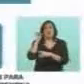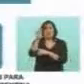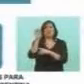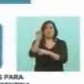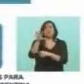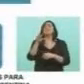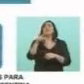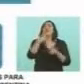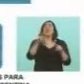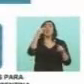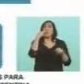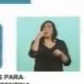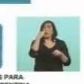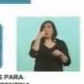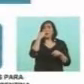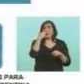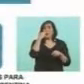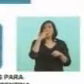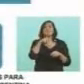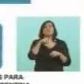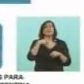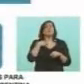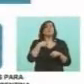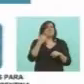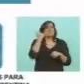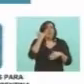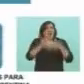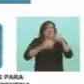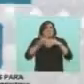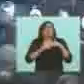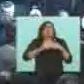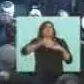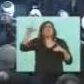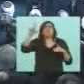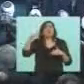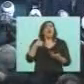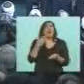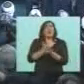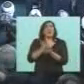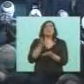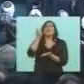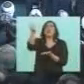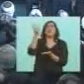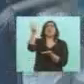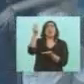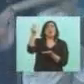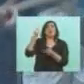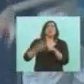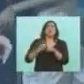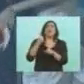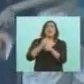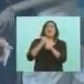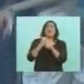esto es el total de 2011, todo lo que hemos crecido en cuanto a compras de derechos de exhibición por coproducción.